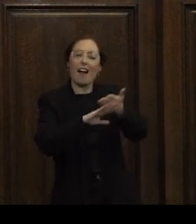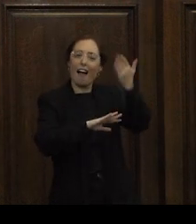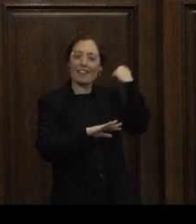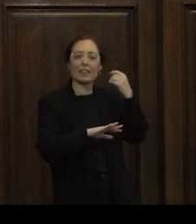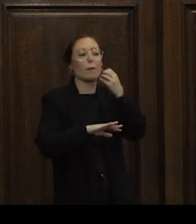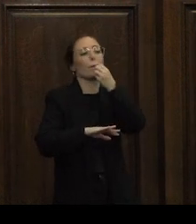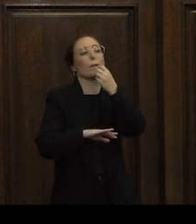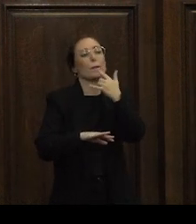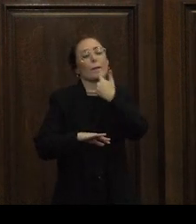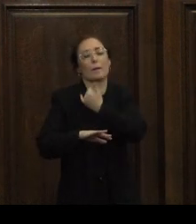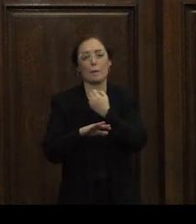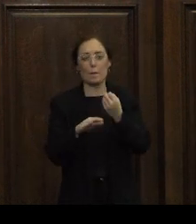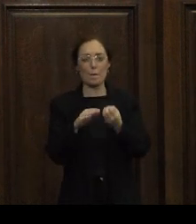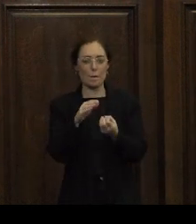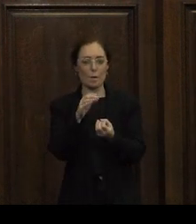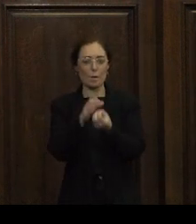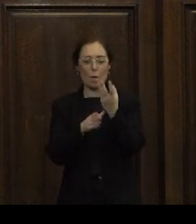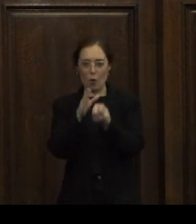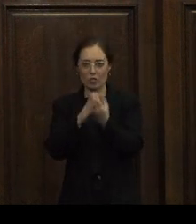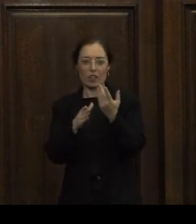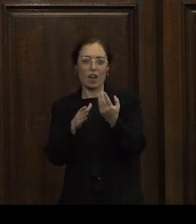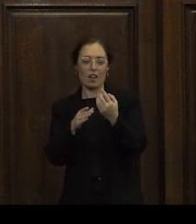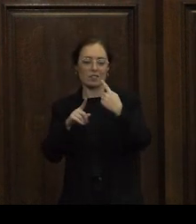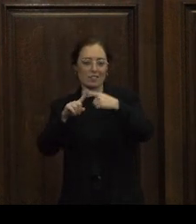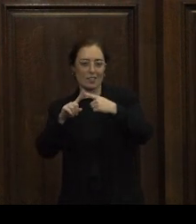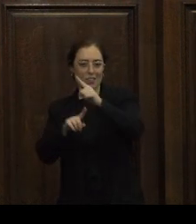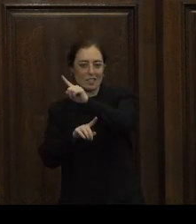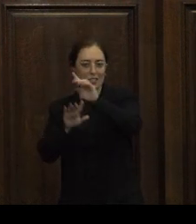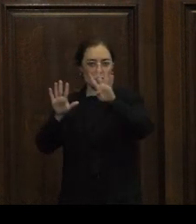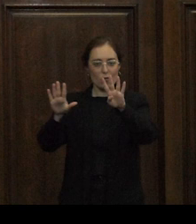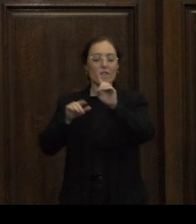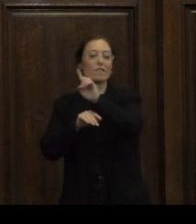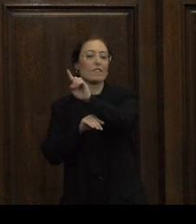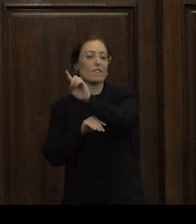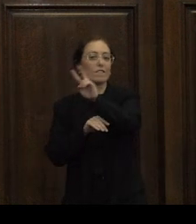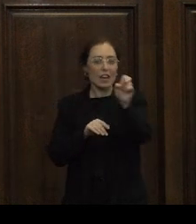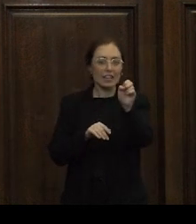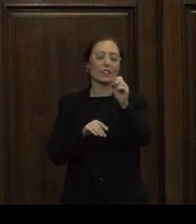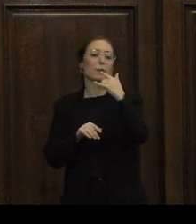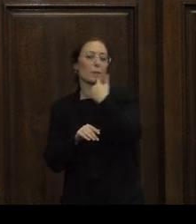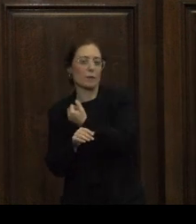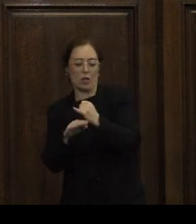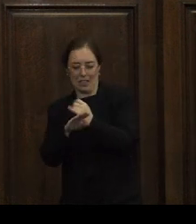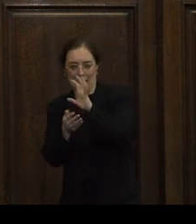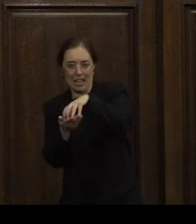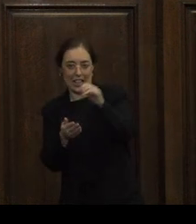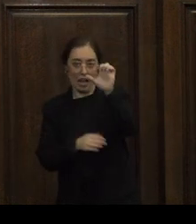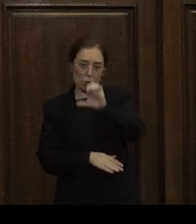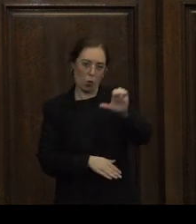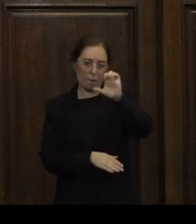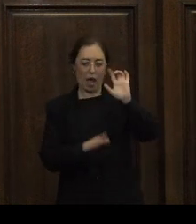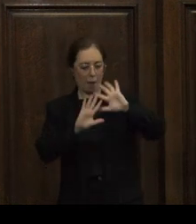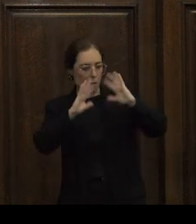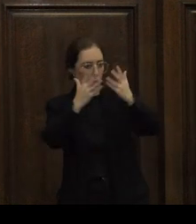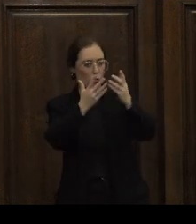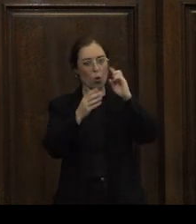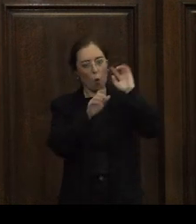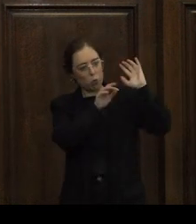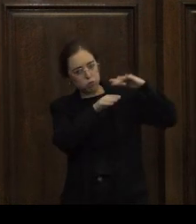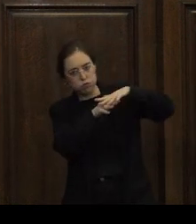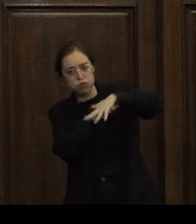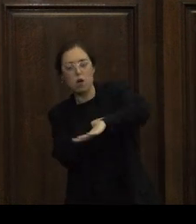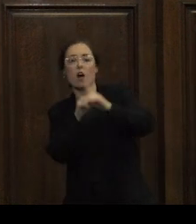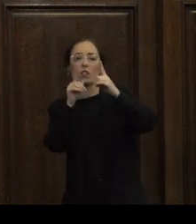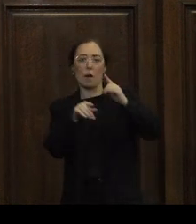llamando moderna, ¿no? Que tuvo su auge en el siglo XIX y XX, irradiado por las metrópolis europeas al resto del mundo, con ese ímpetu